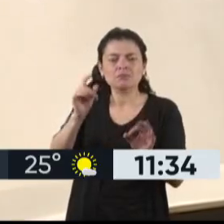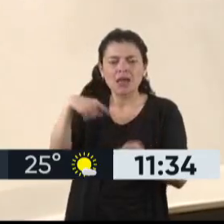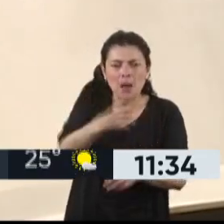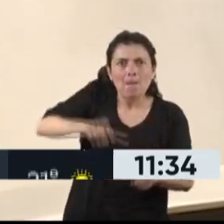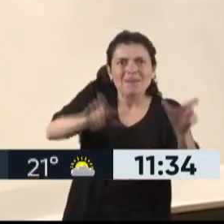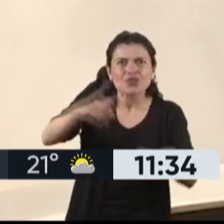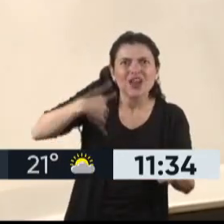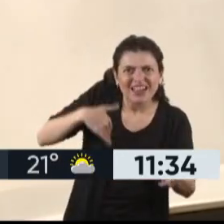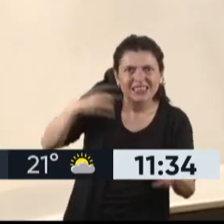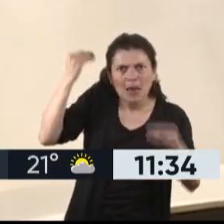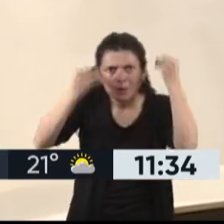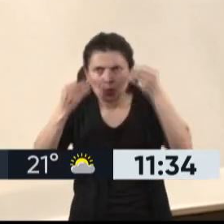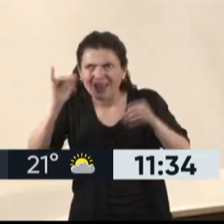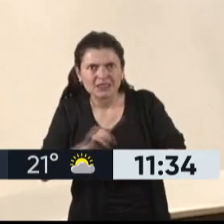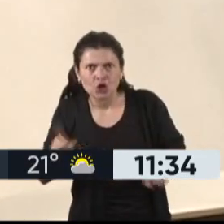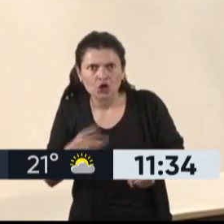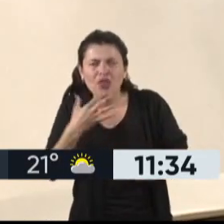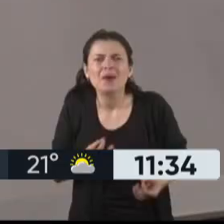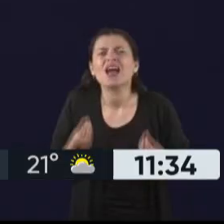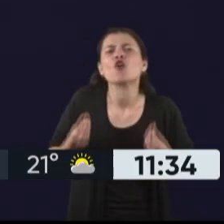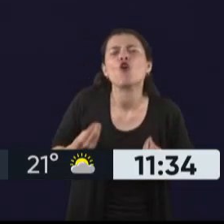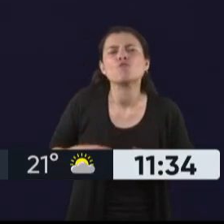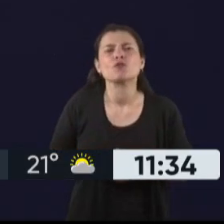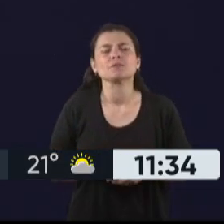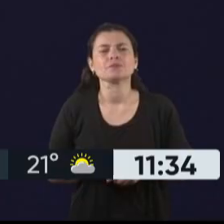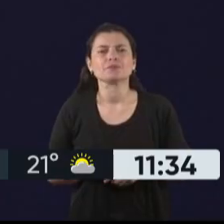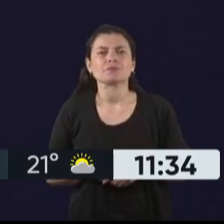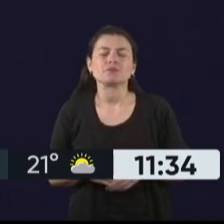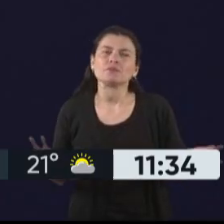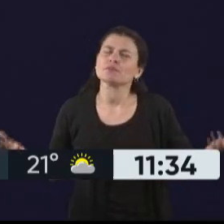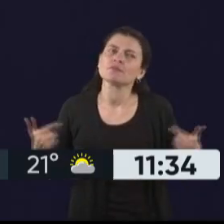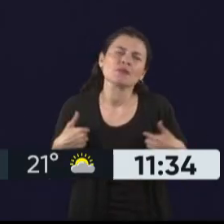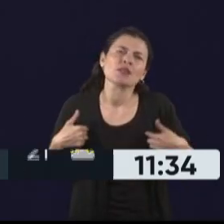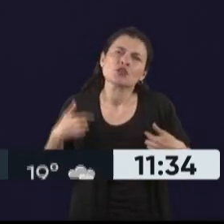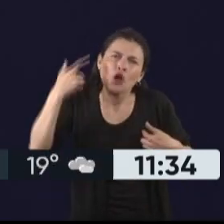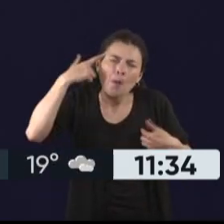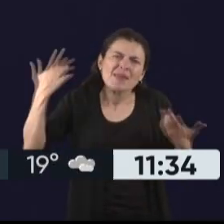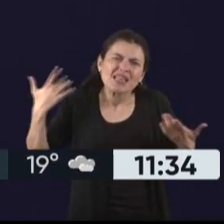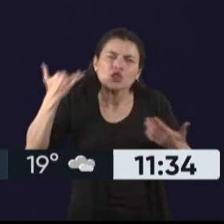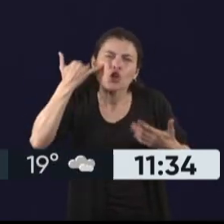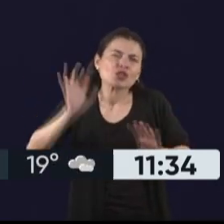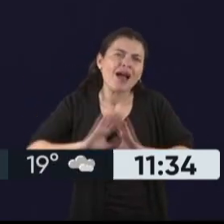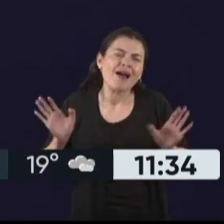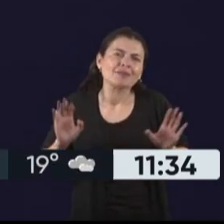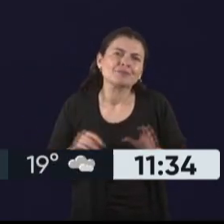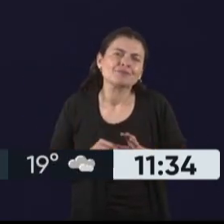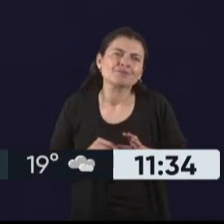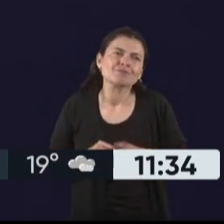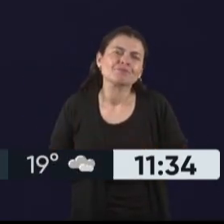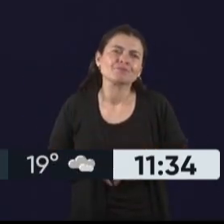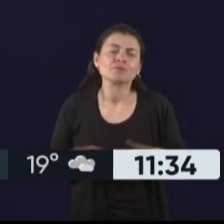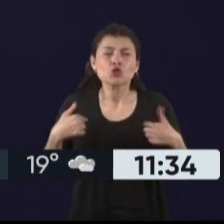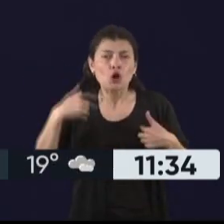entiende qué es, un préstamo Banco Central. Yo creo que lo que viene demostrando yo creo que hay que